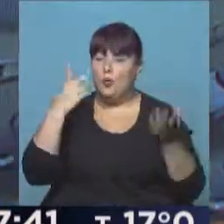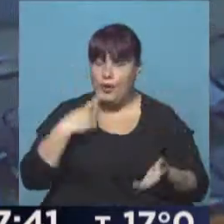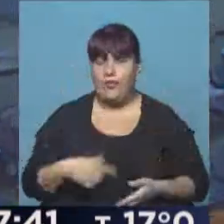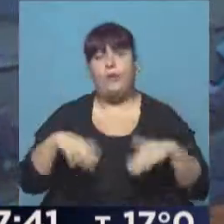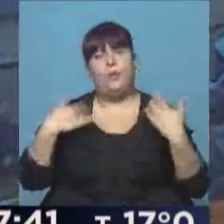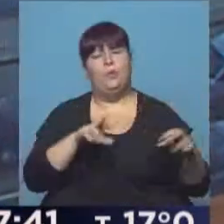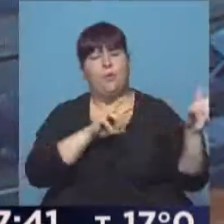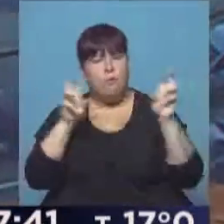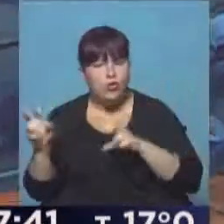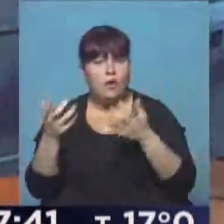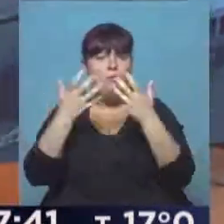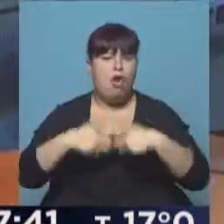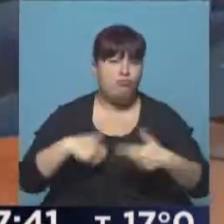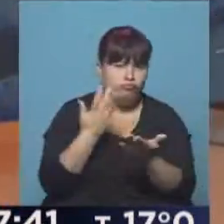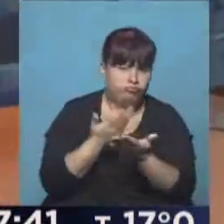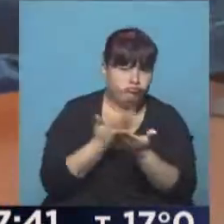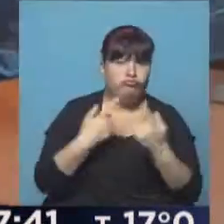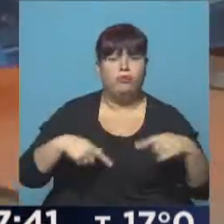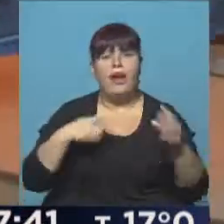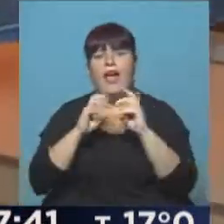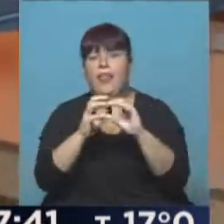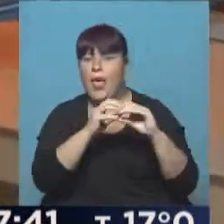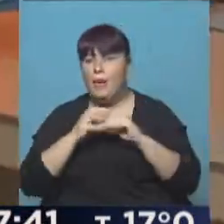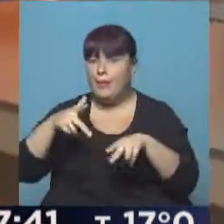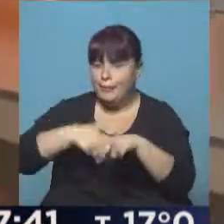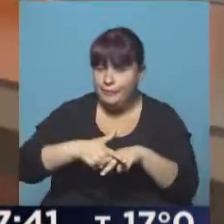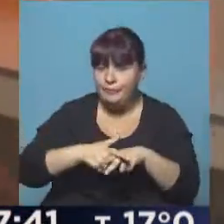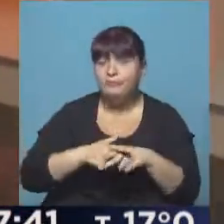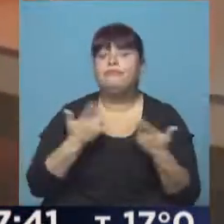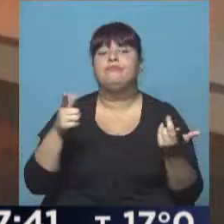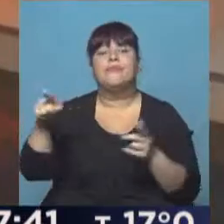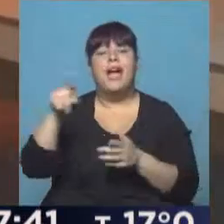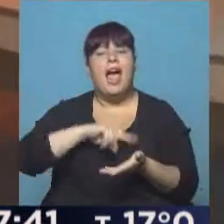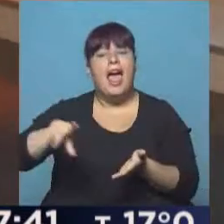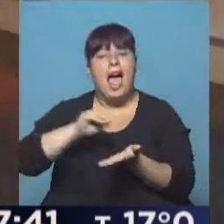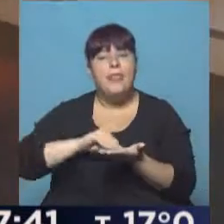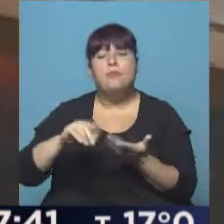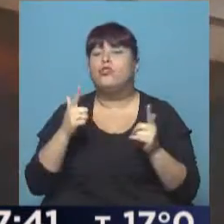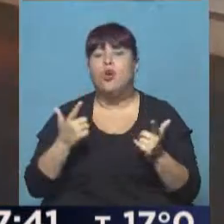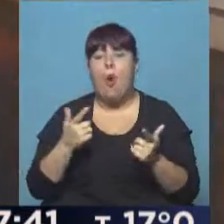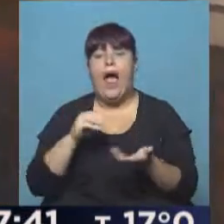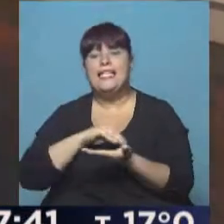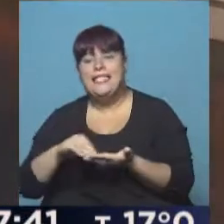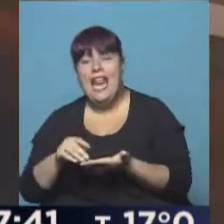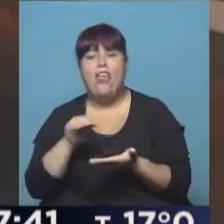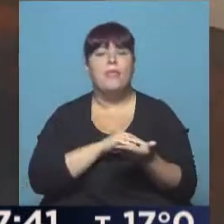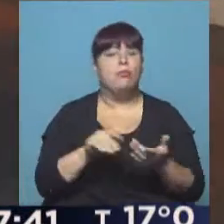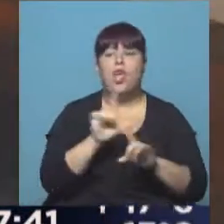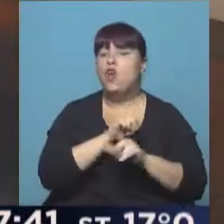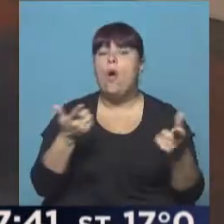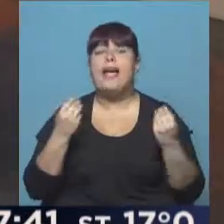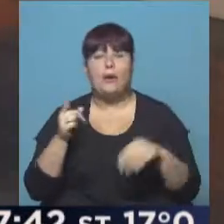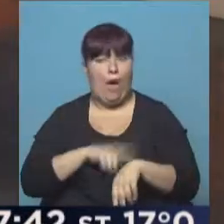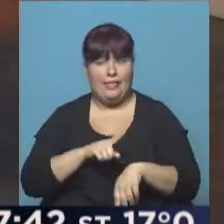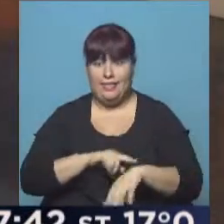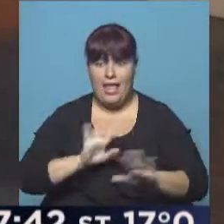a muchos temas muchos proyectos muchos debates pendientes y lo que no tienen los legisladores nacionales ni en el senado ni en la cámara de diputados son